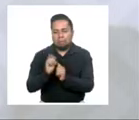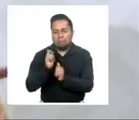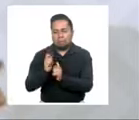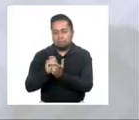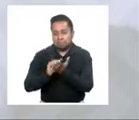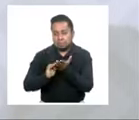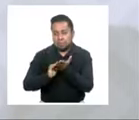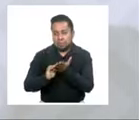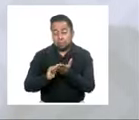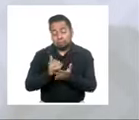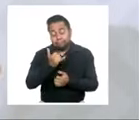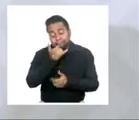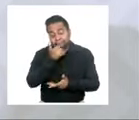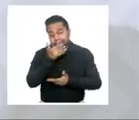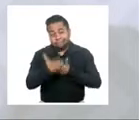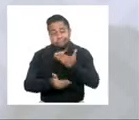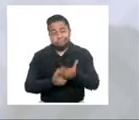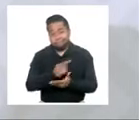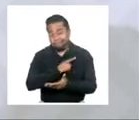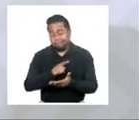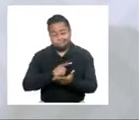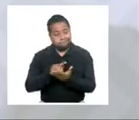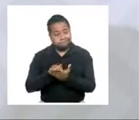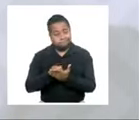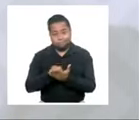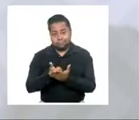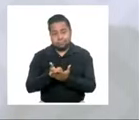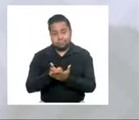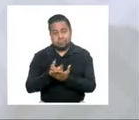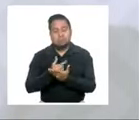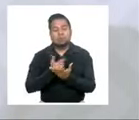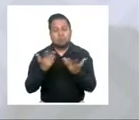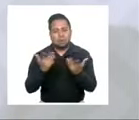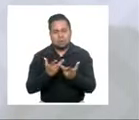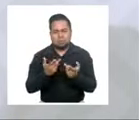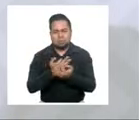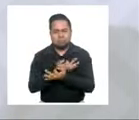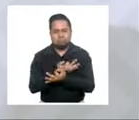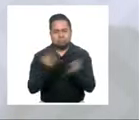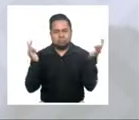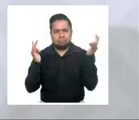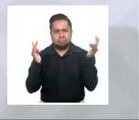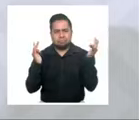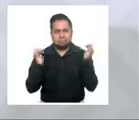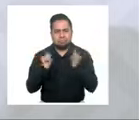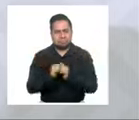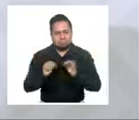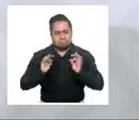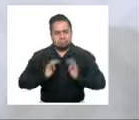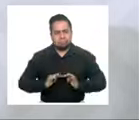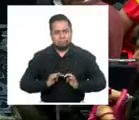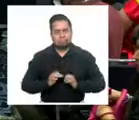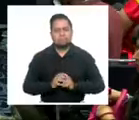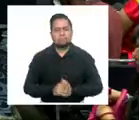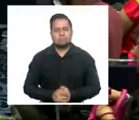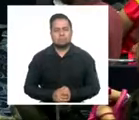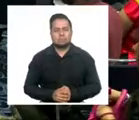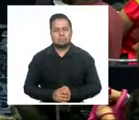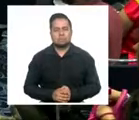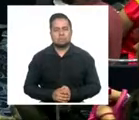ayudar, pues tendrá que retirarse. Y lo vamos a hacer público, de eso téngalo por seguro.